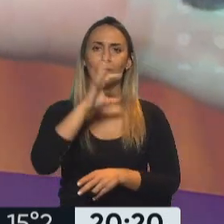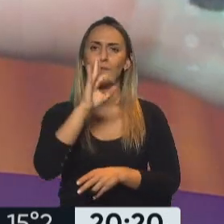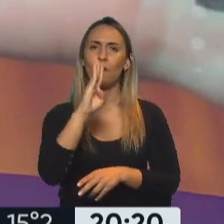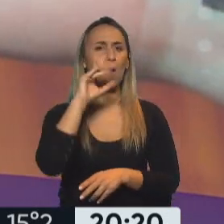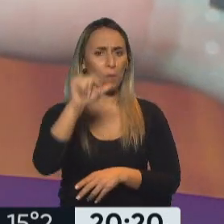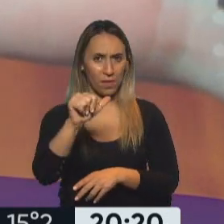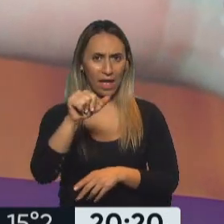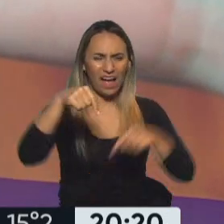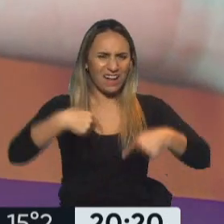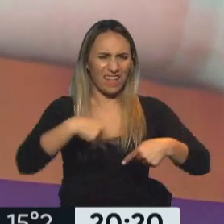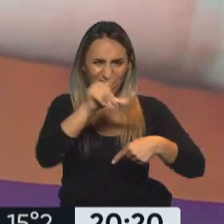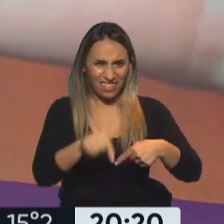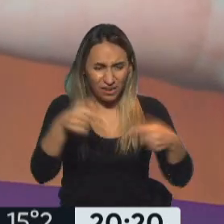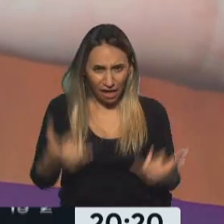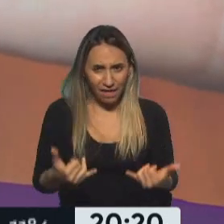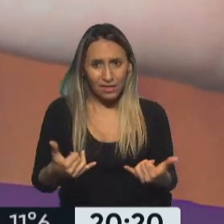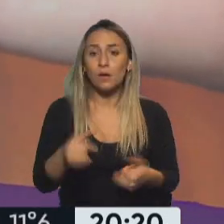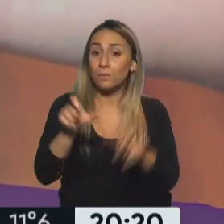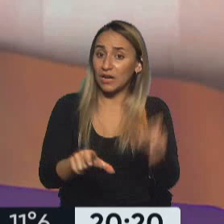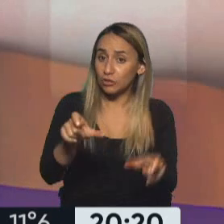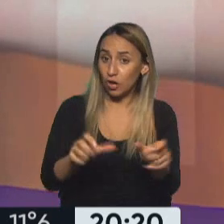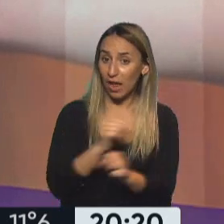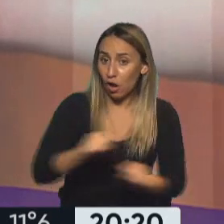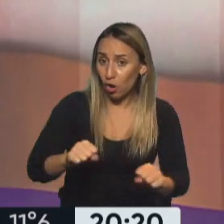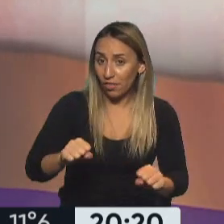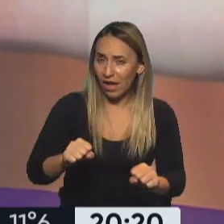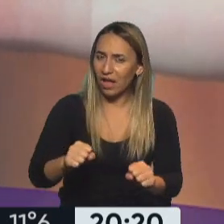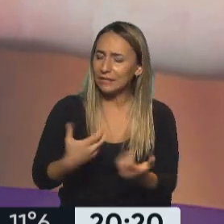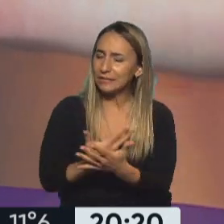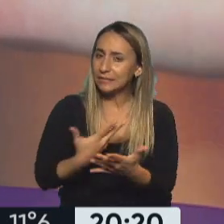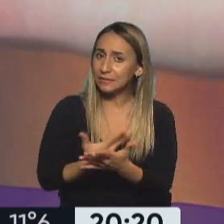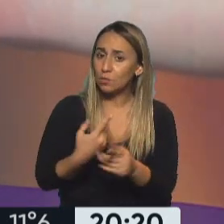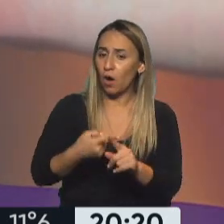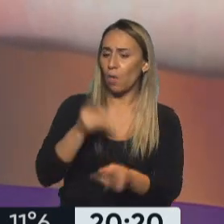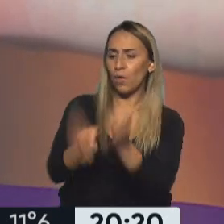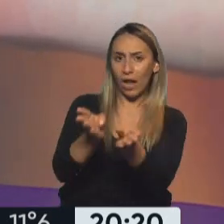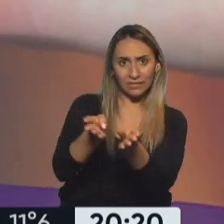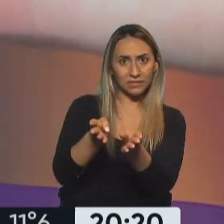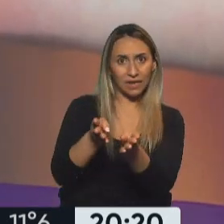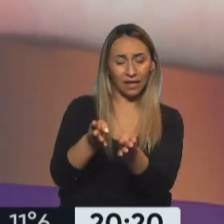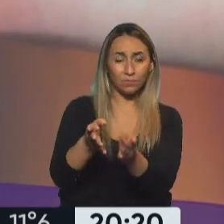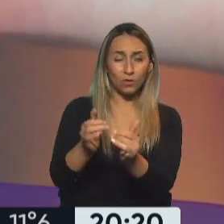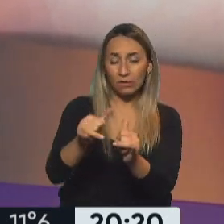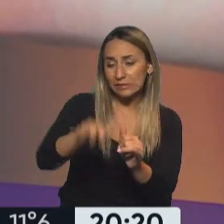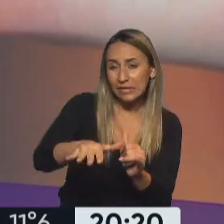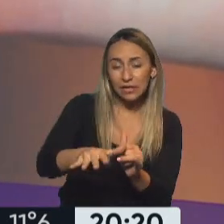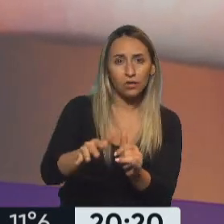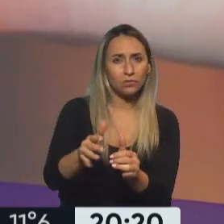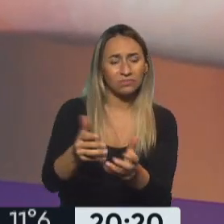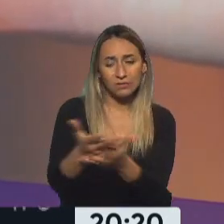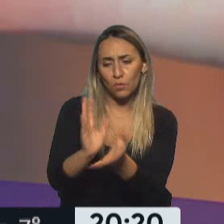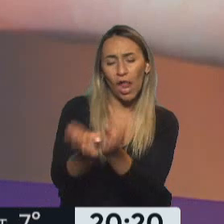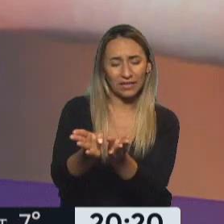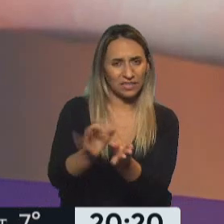Las personas gordas sufren violencias desde temprana edad y realmente se vuelve luego